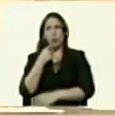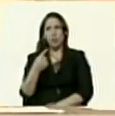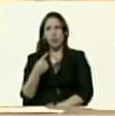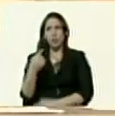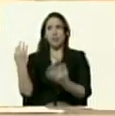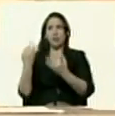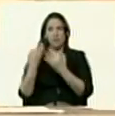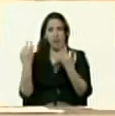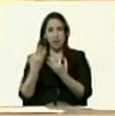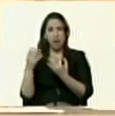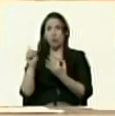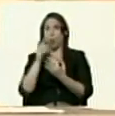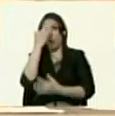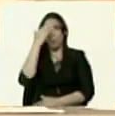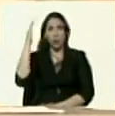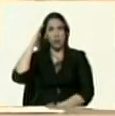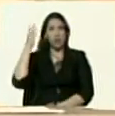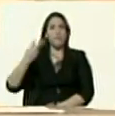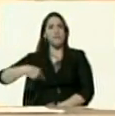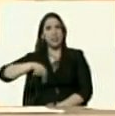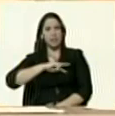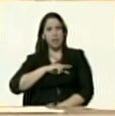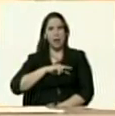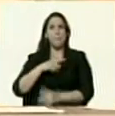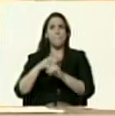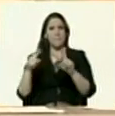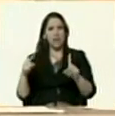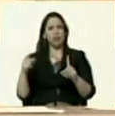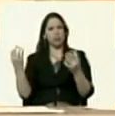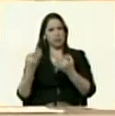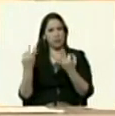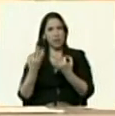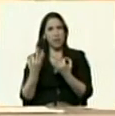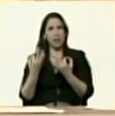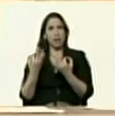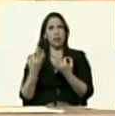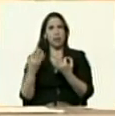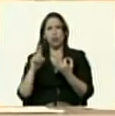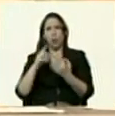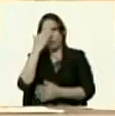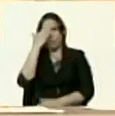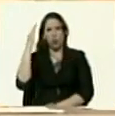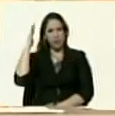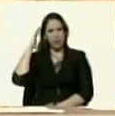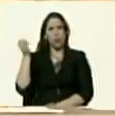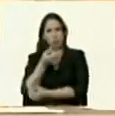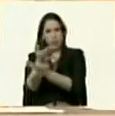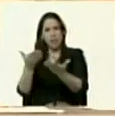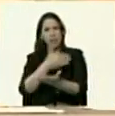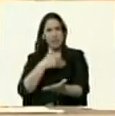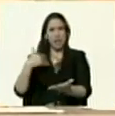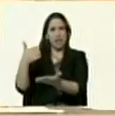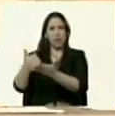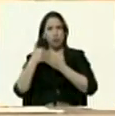verdad, y no es hipocresía y falsedad, pero si fuese verdad y no fuese hipocresía, que ustedes quieren ayudar